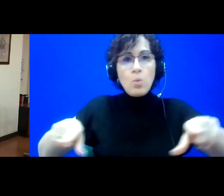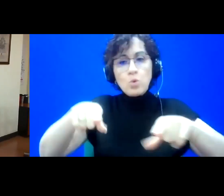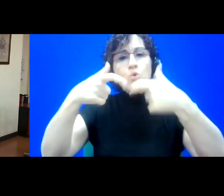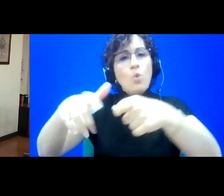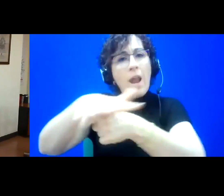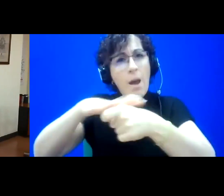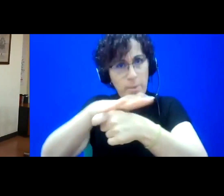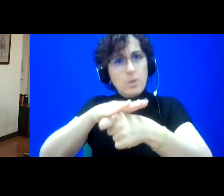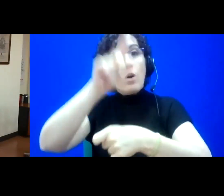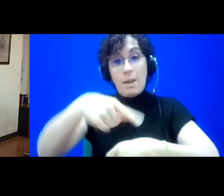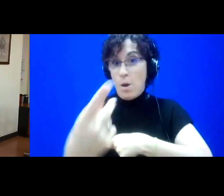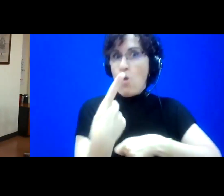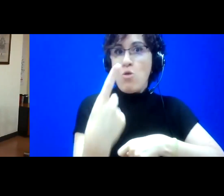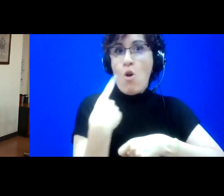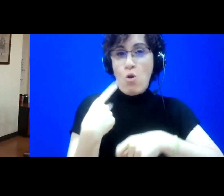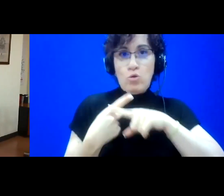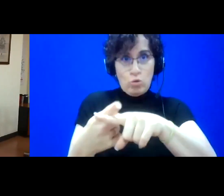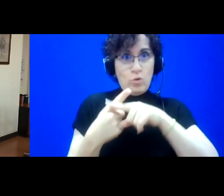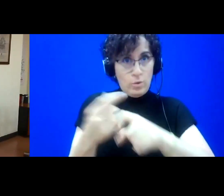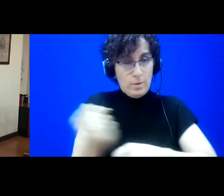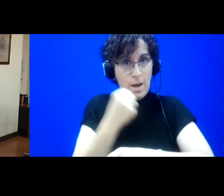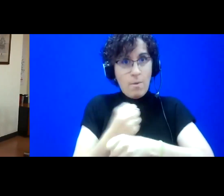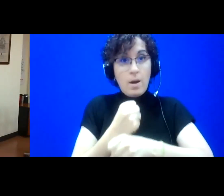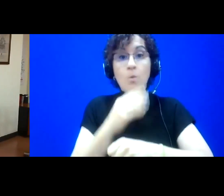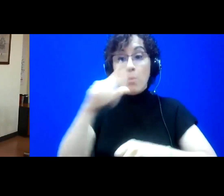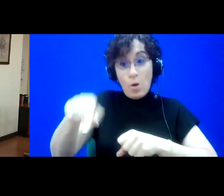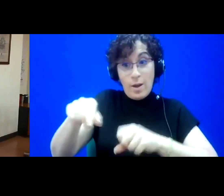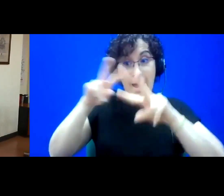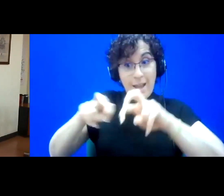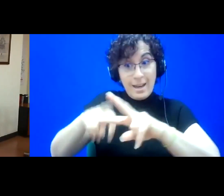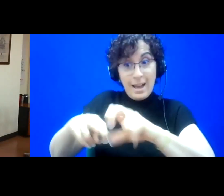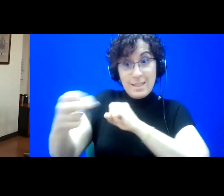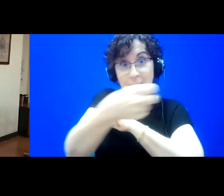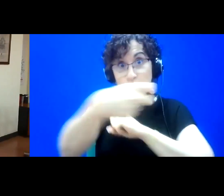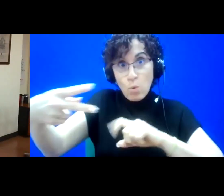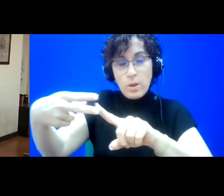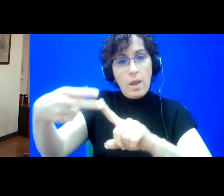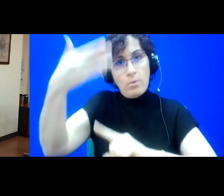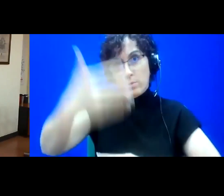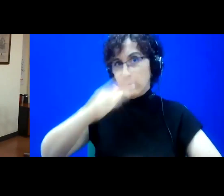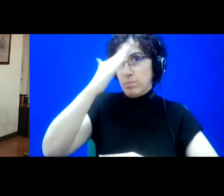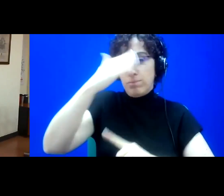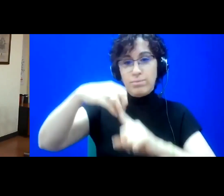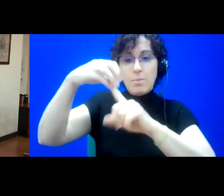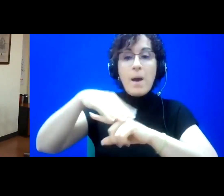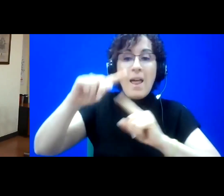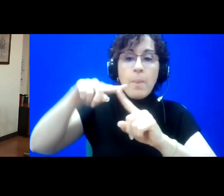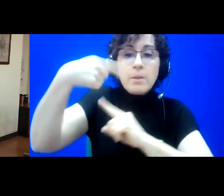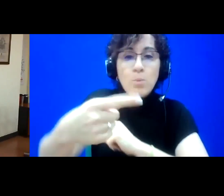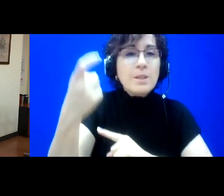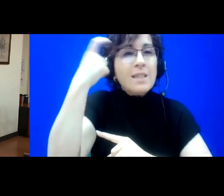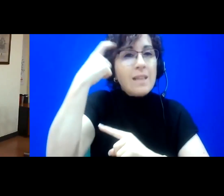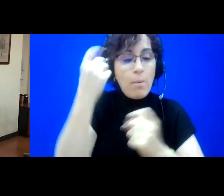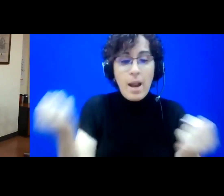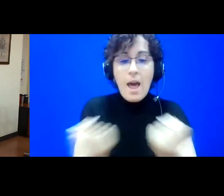ambas instituciones compartimos, ya que los resultados de esos análisis son clave para decidir las pautas de actuación